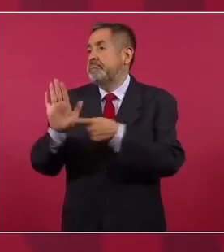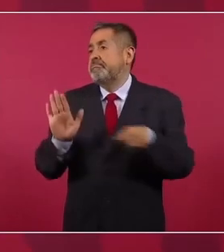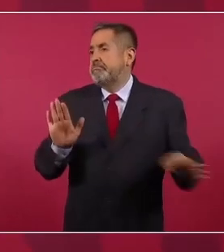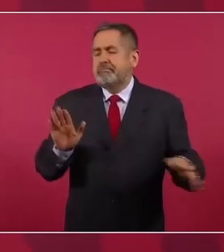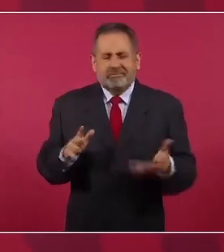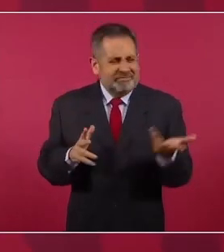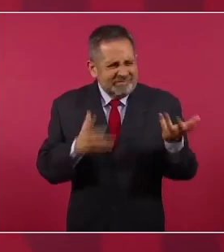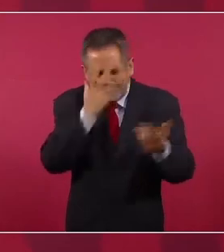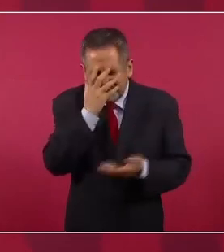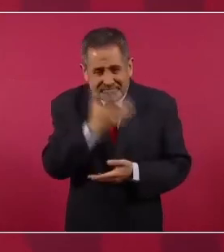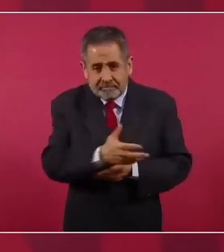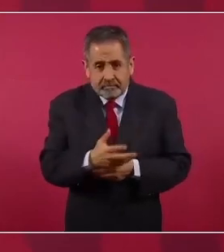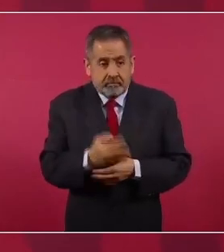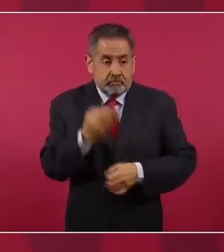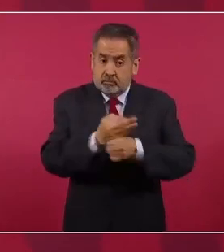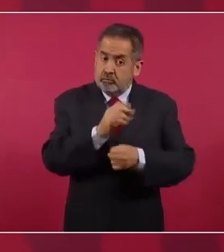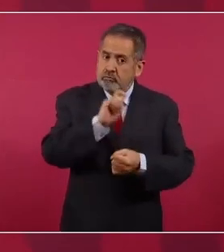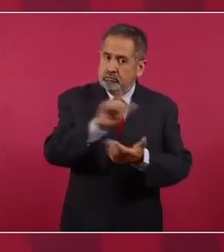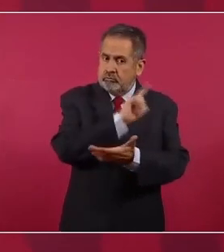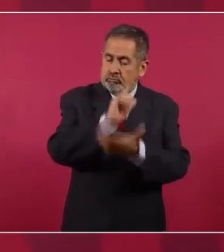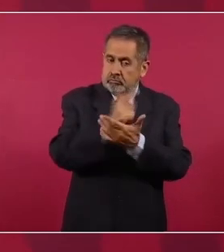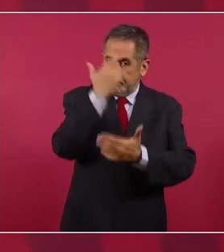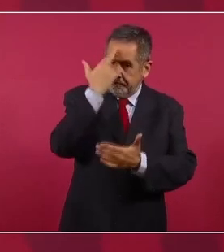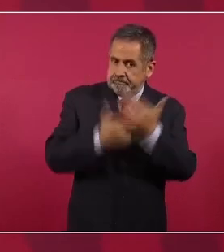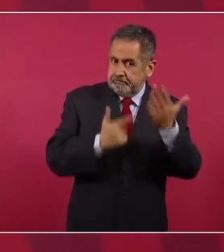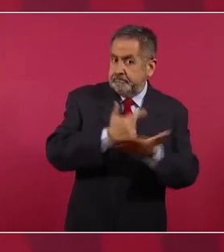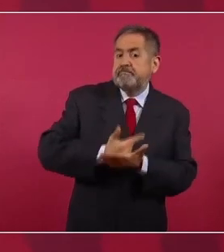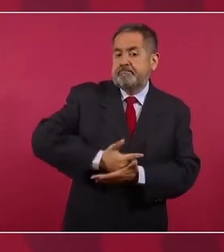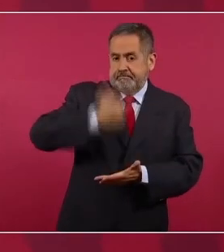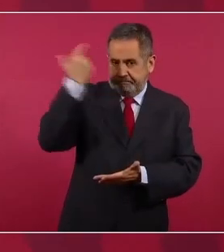y ahora que es delito grave,